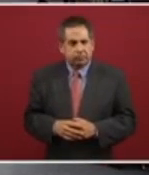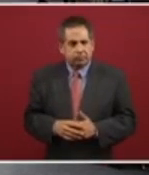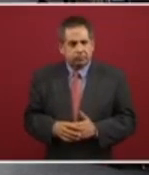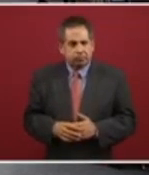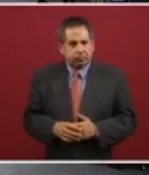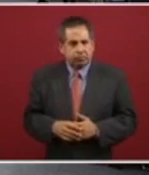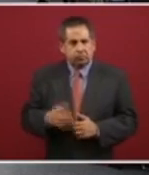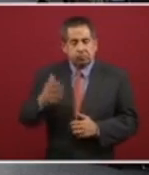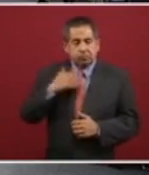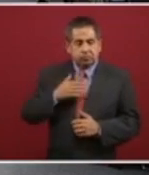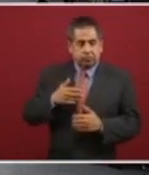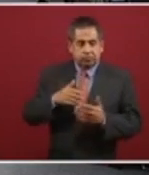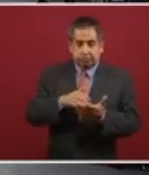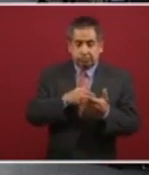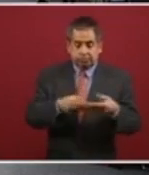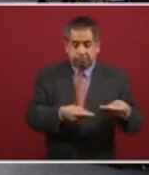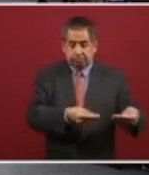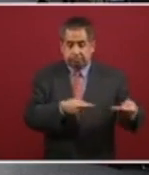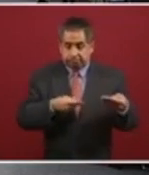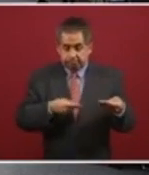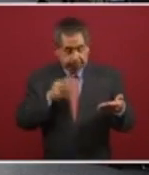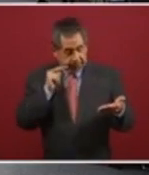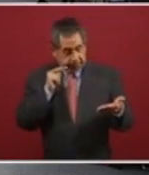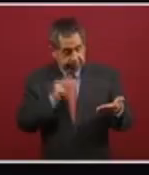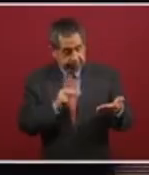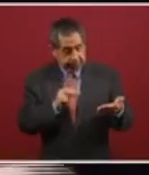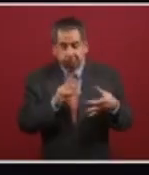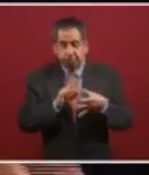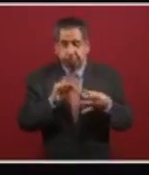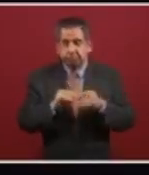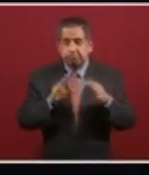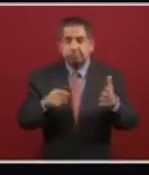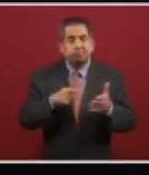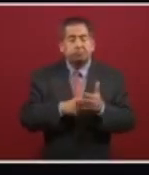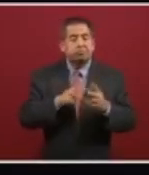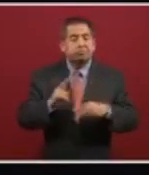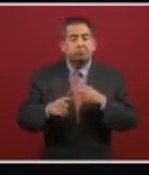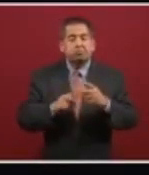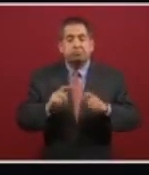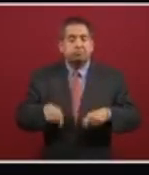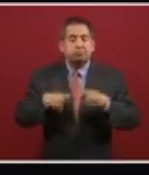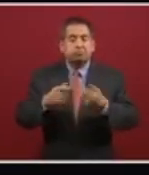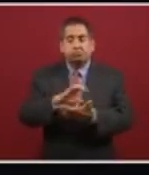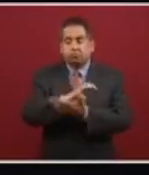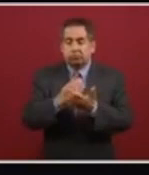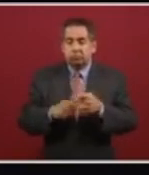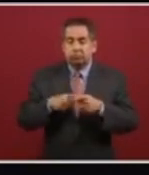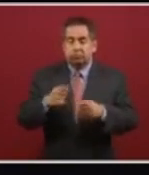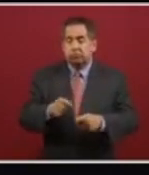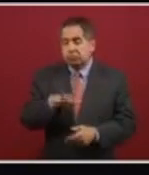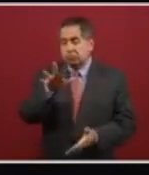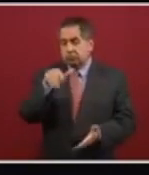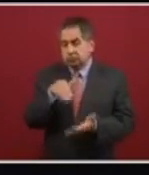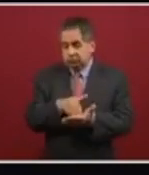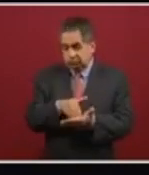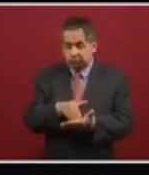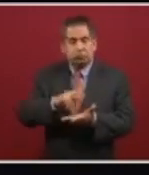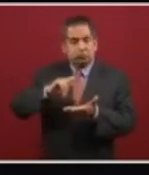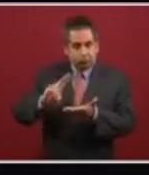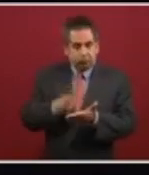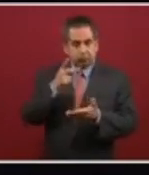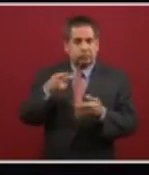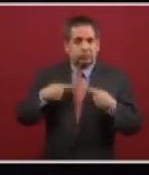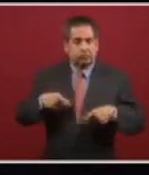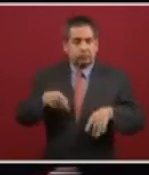Tuvimos acceso a un documento en el que se da cuenta que van a contratar de nuevo a 5,000 trabajadores de